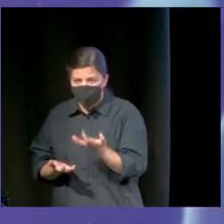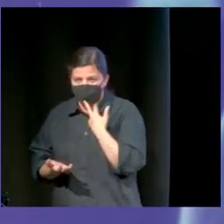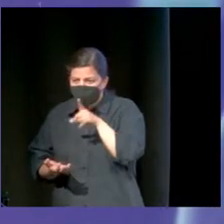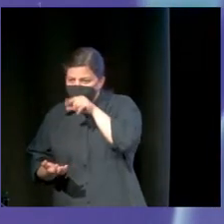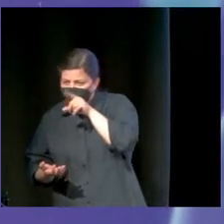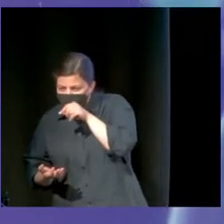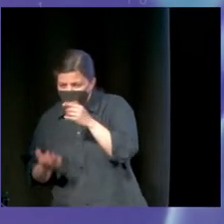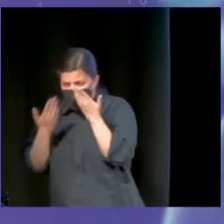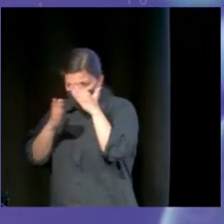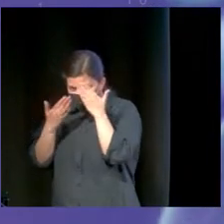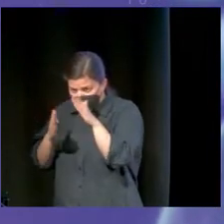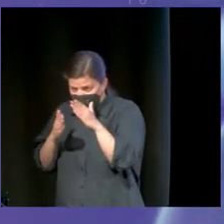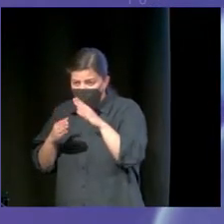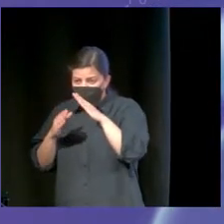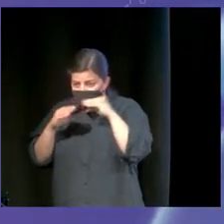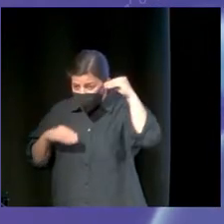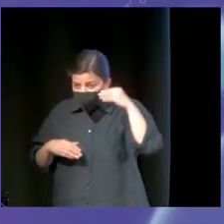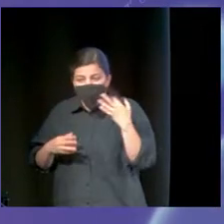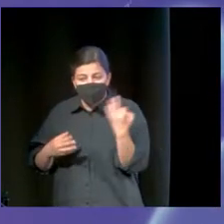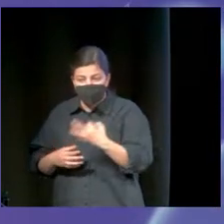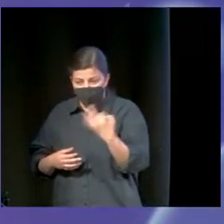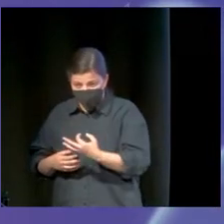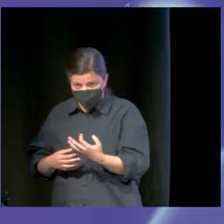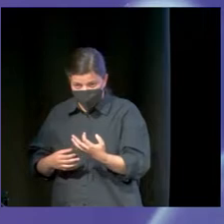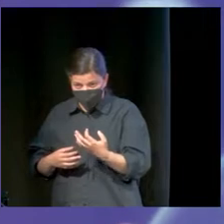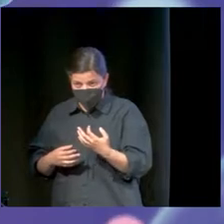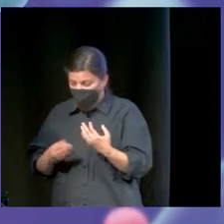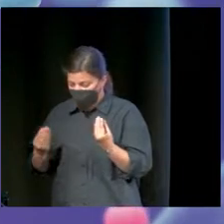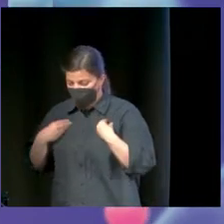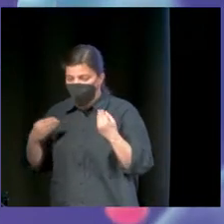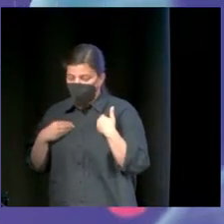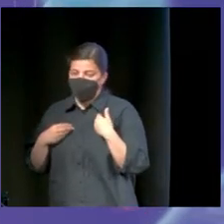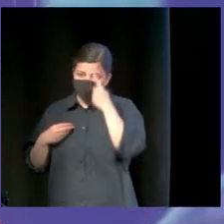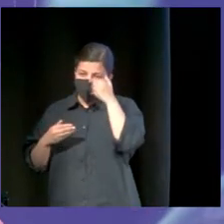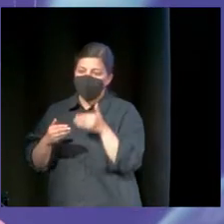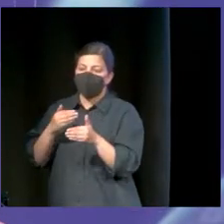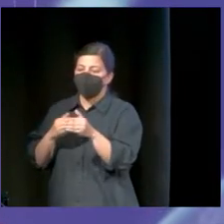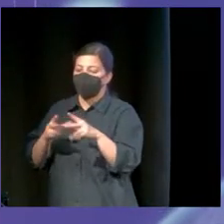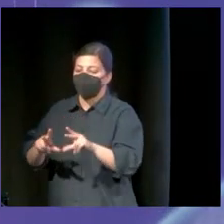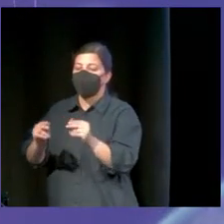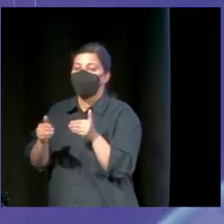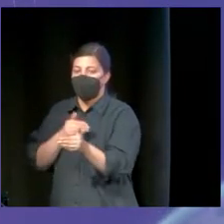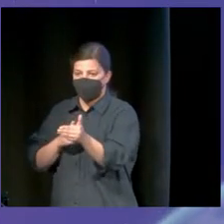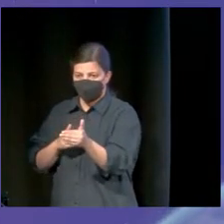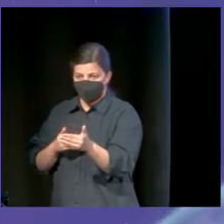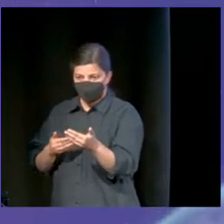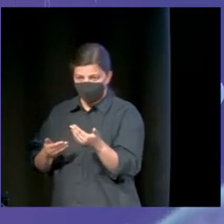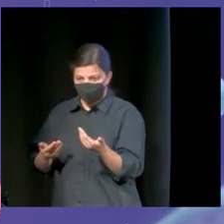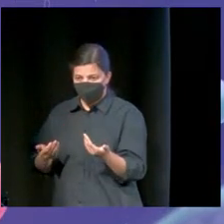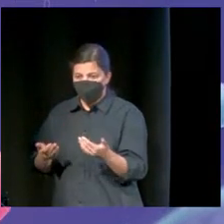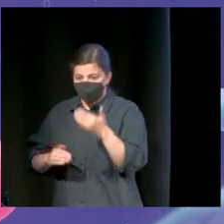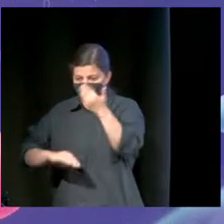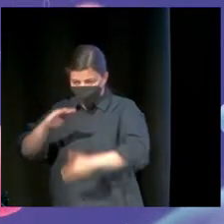con un facebook con un amazon bueno pues tienen un ciclo de vida predecible completamente predecible que hacen en su primera fase